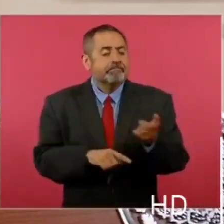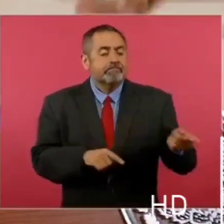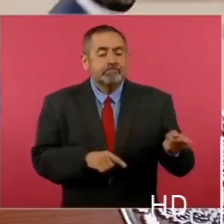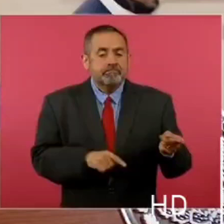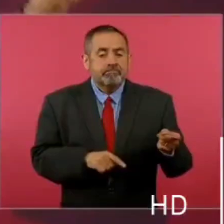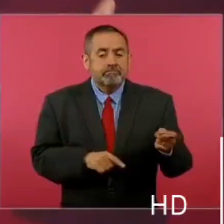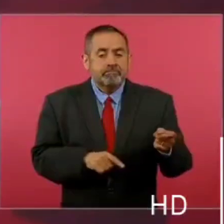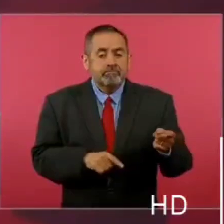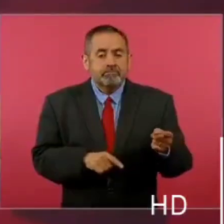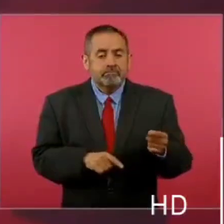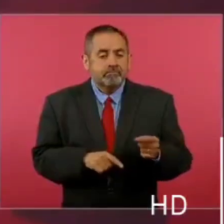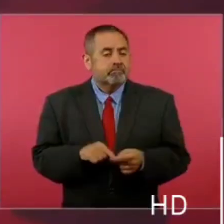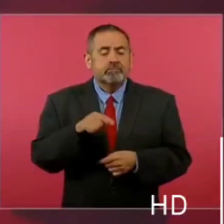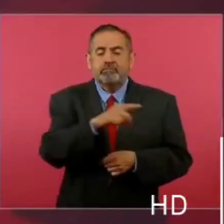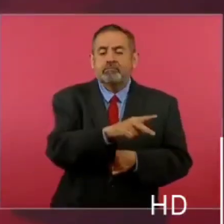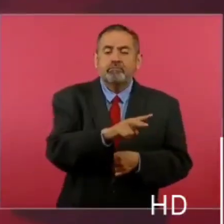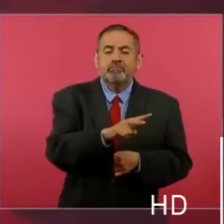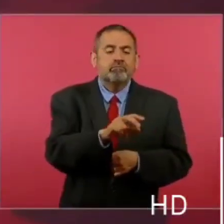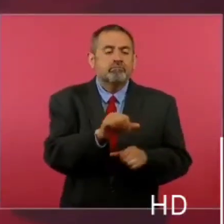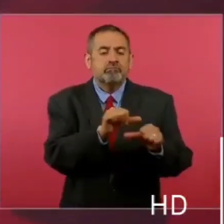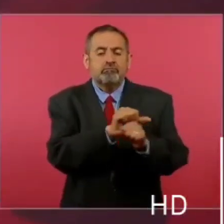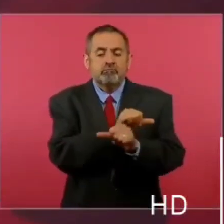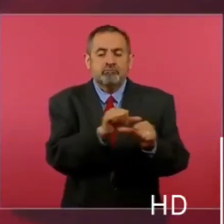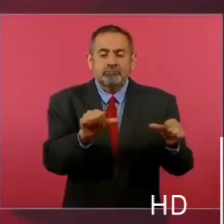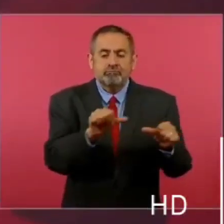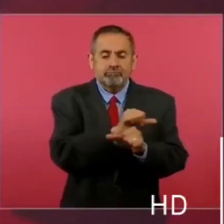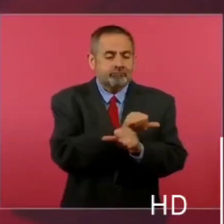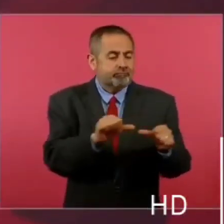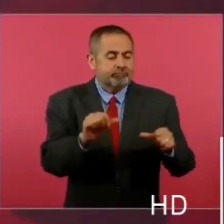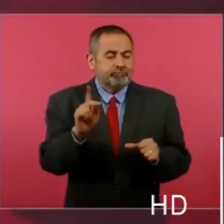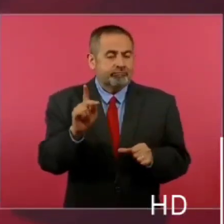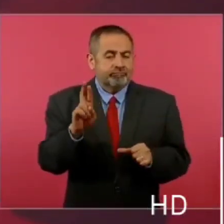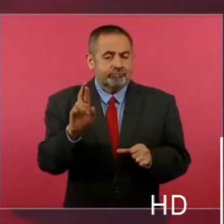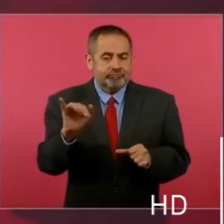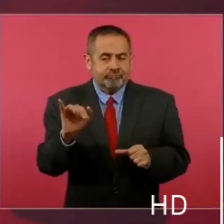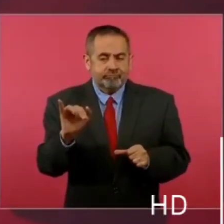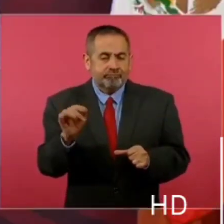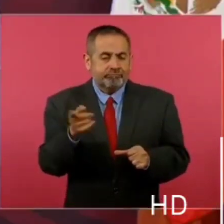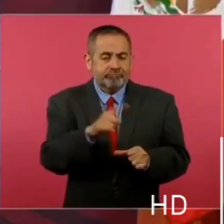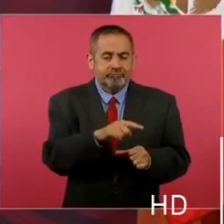Apostaban al bipartidismo, PRI-PAN,